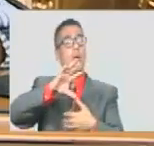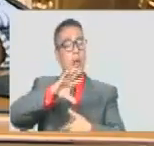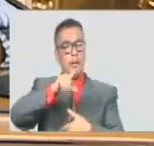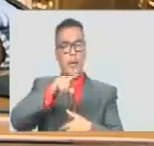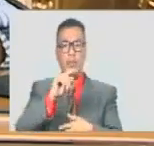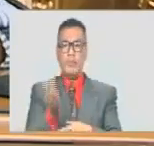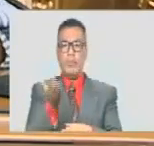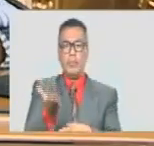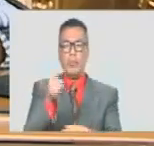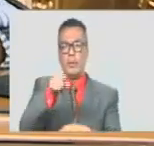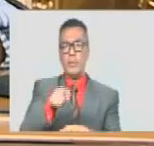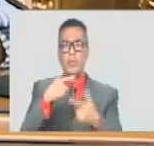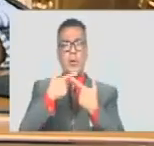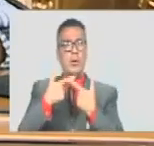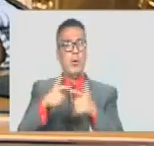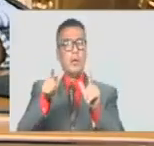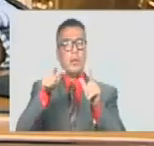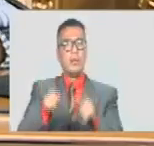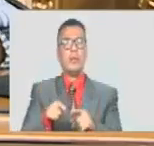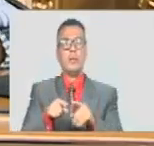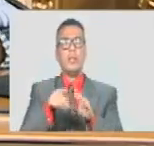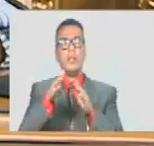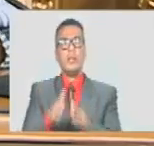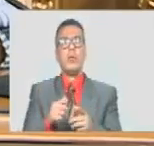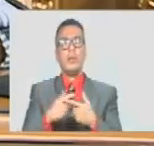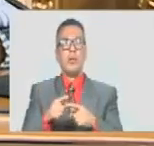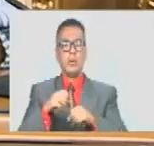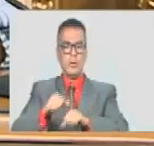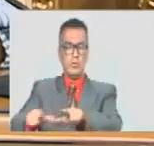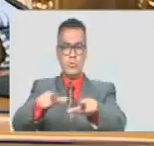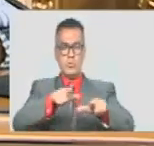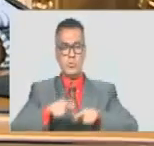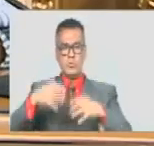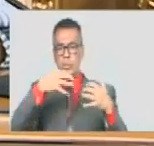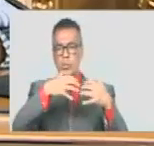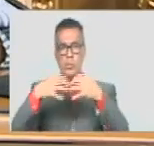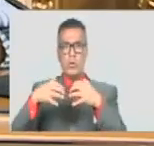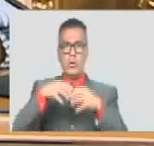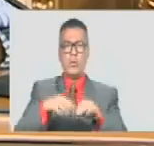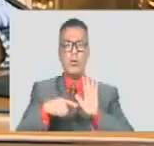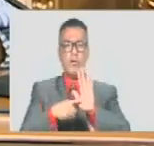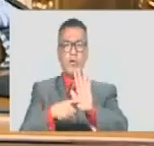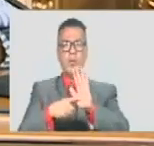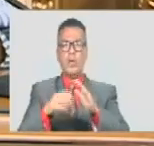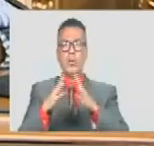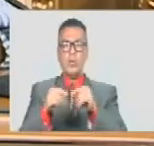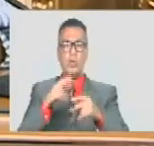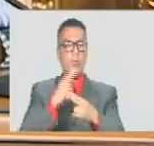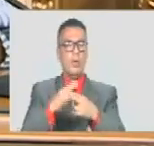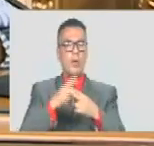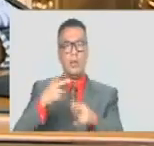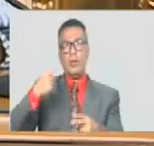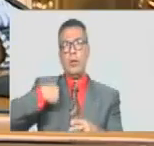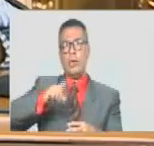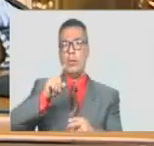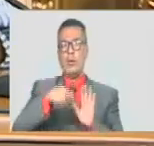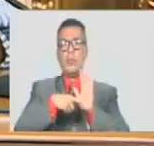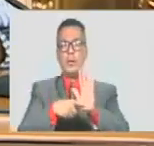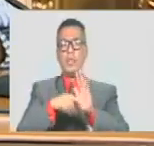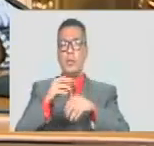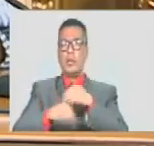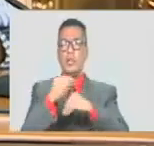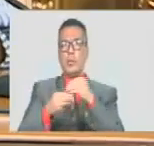fuente principal de la libertad, la independencia, la soberanía y la lucha frente a las amenazas que pretenda